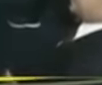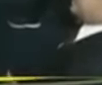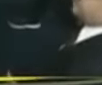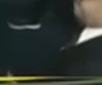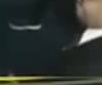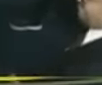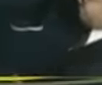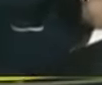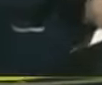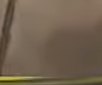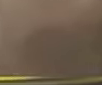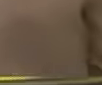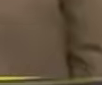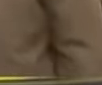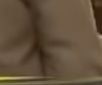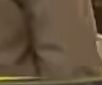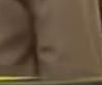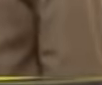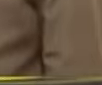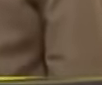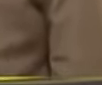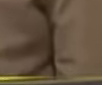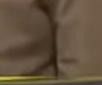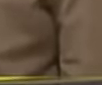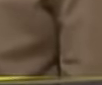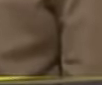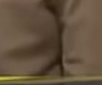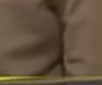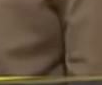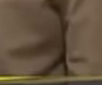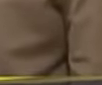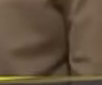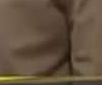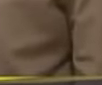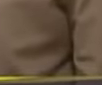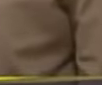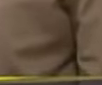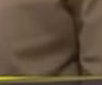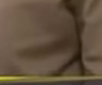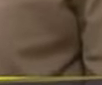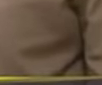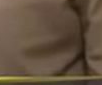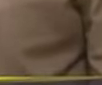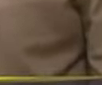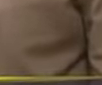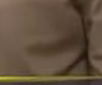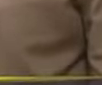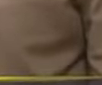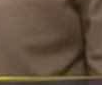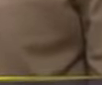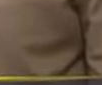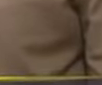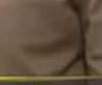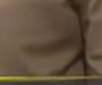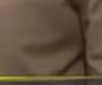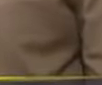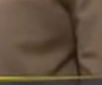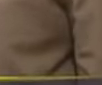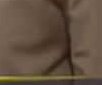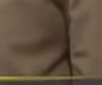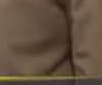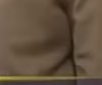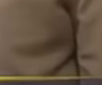estado Guárico, Pedro Antonio Abreu y Adrián Azuaje, estos dos últimos de municipios del